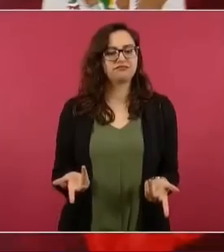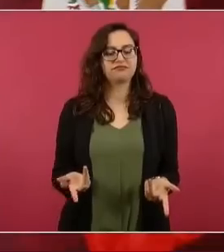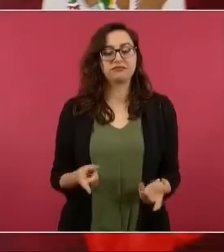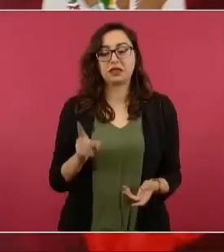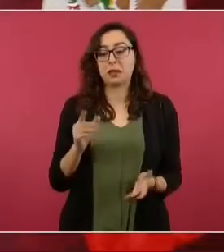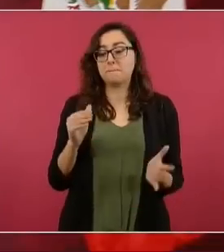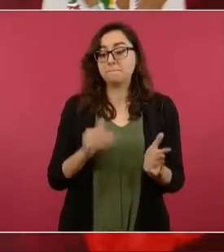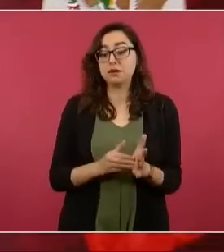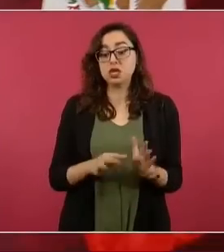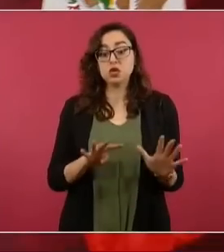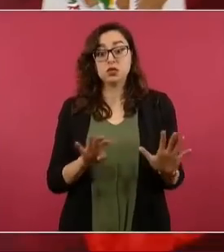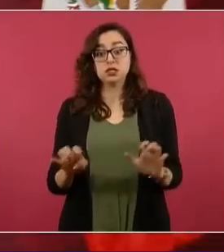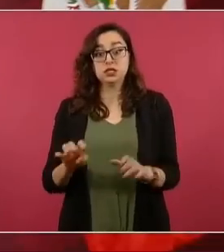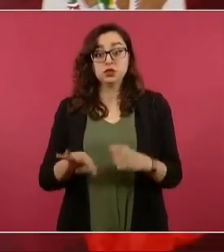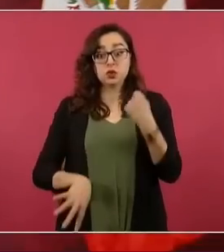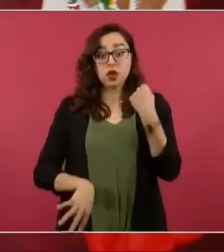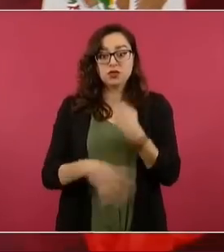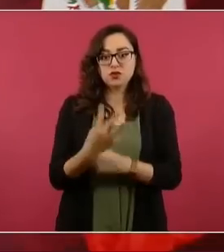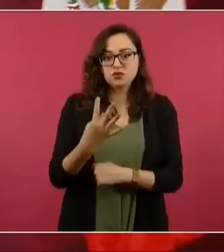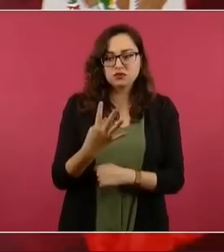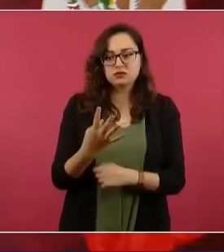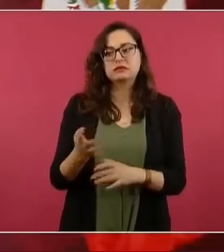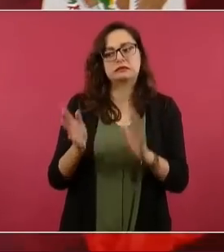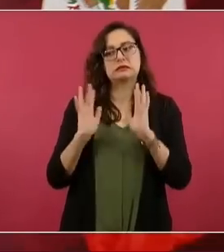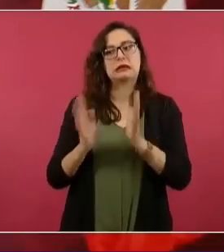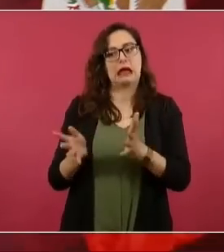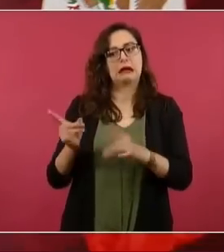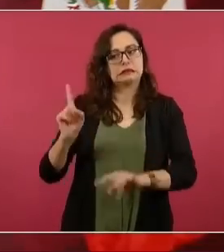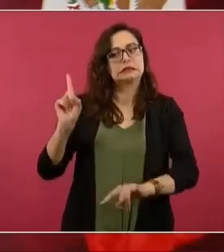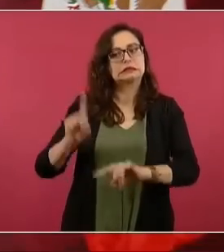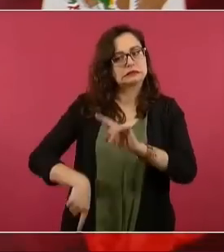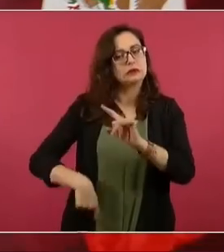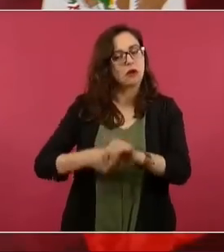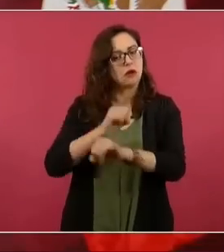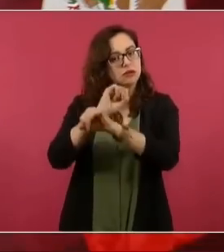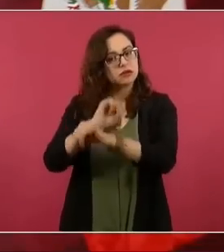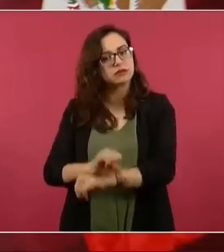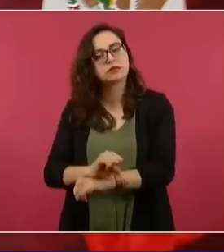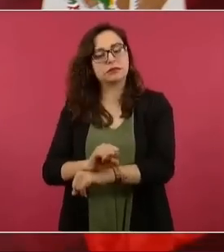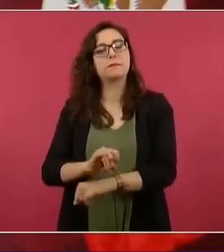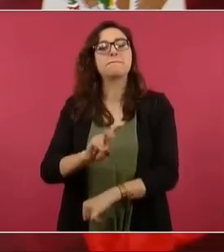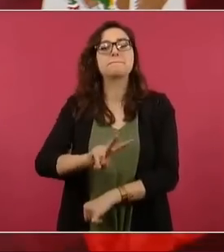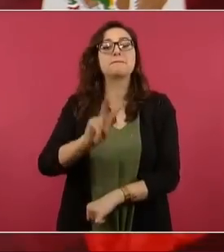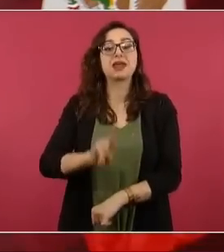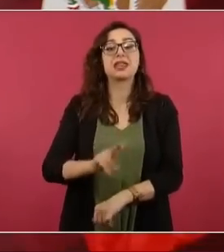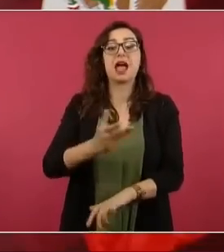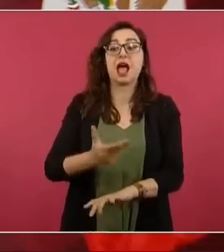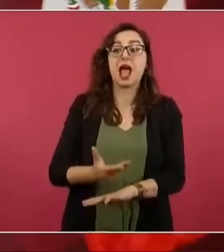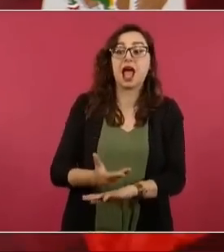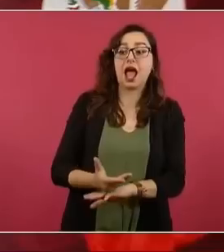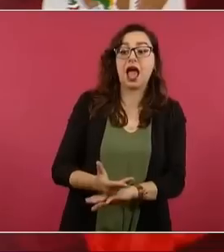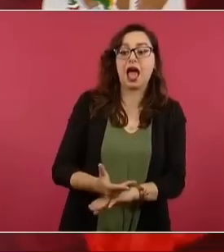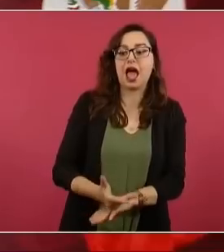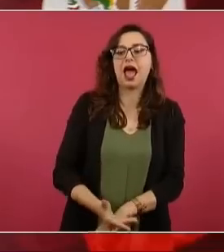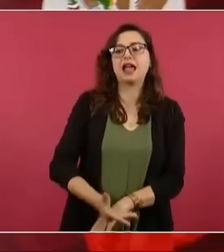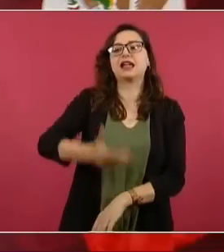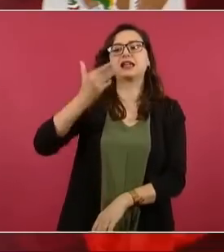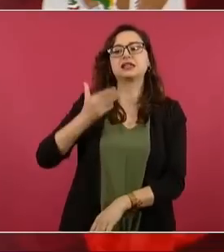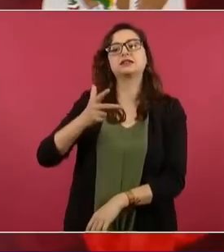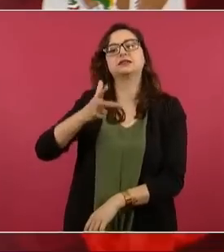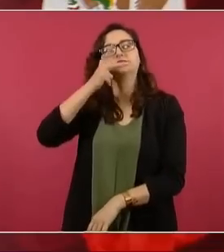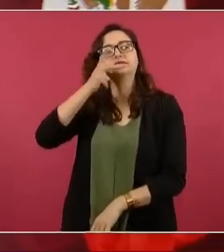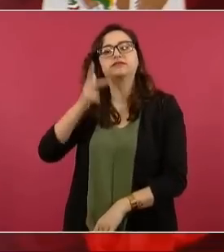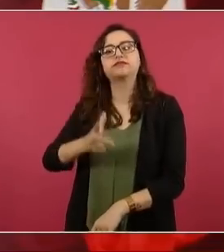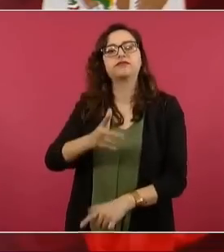Por eso fue importante la Revolución Mexicana, porque Hidalgo en el movimiento de independencia proclama la abolición de la